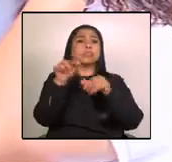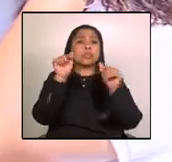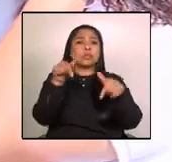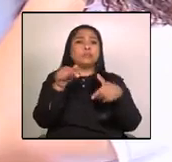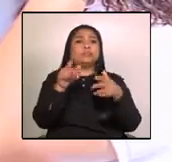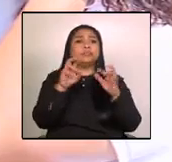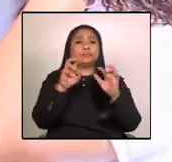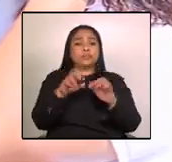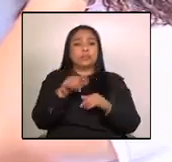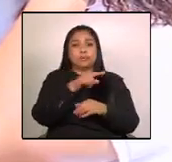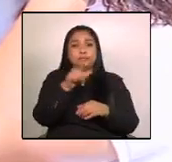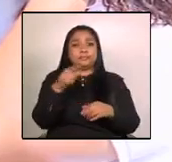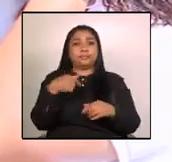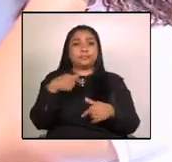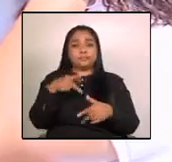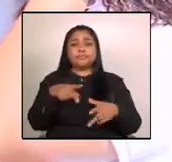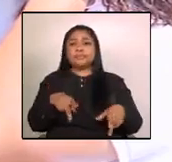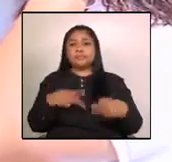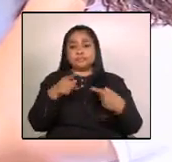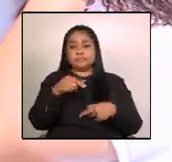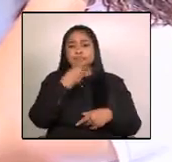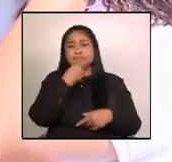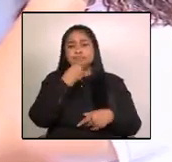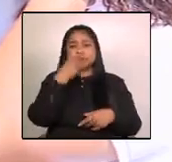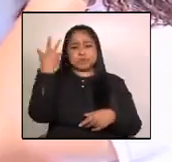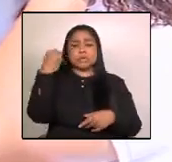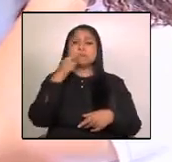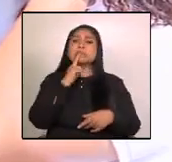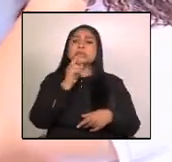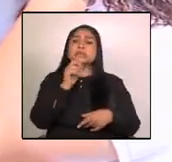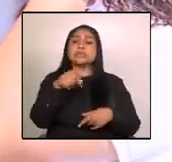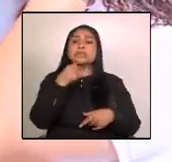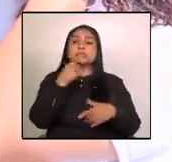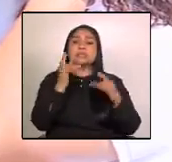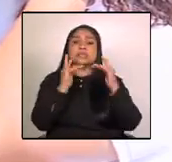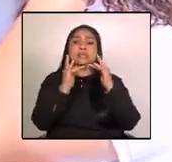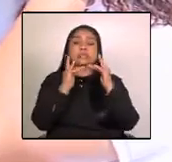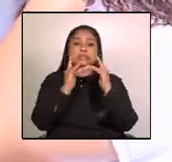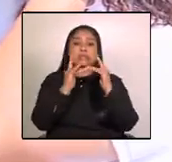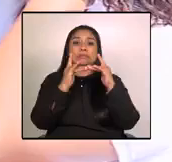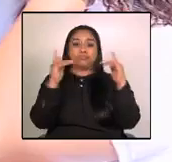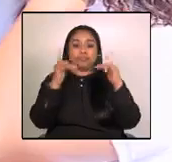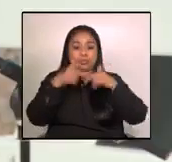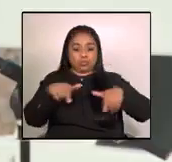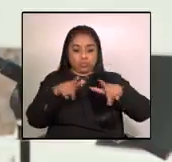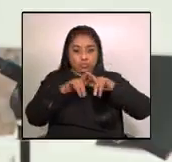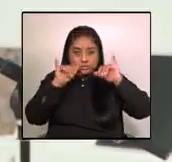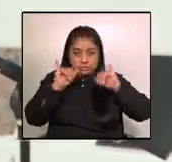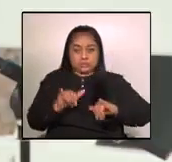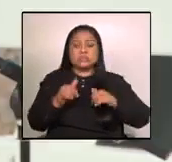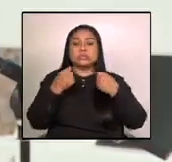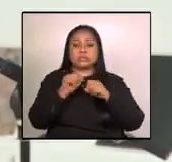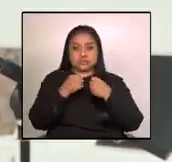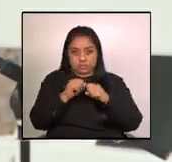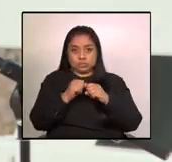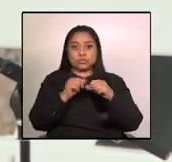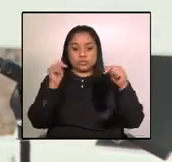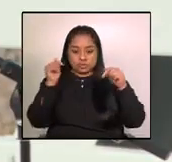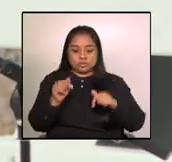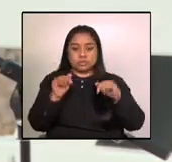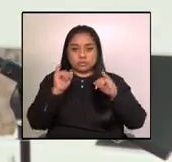de los ancianos, ellos recomendaron desde la primera vez que este puente se hiciera en este lugar. Y este puente